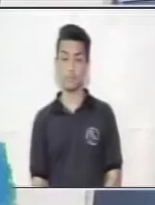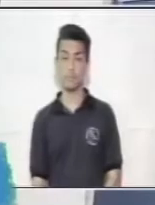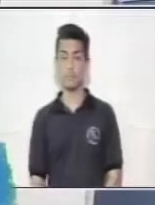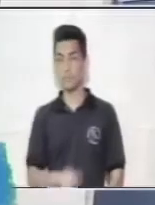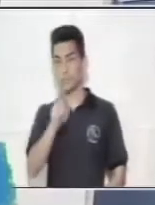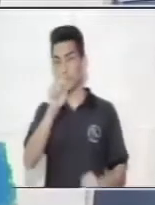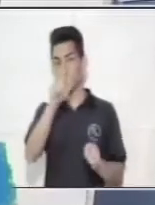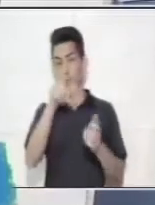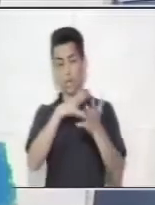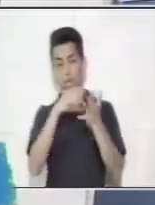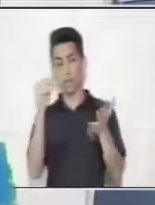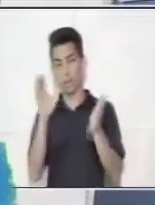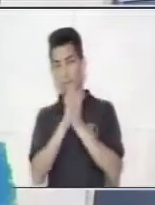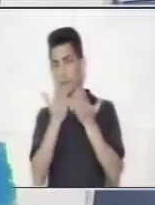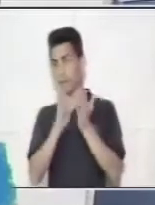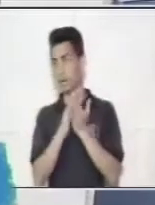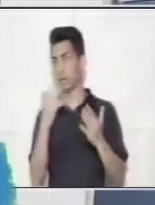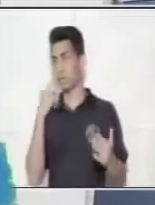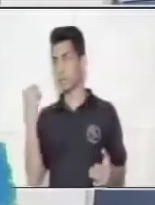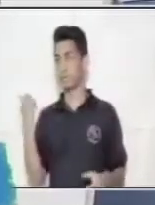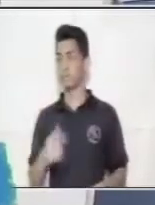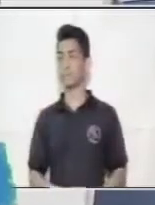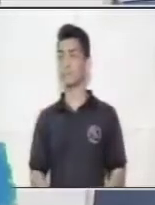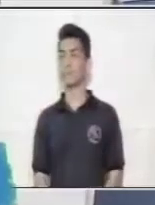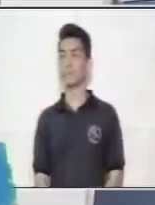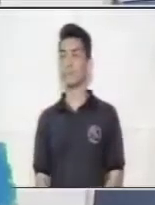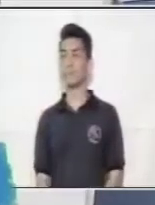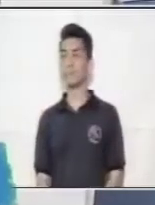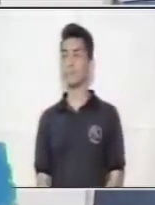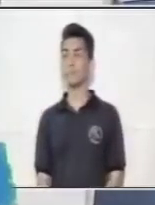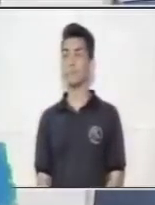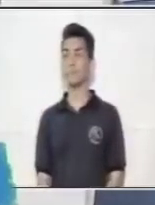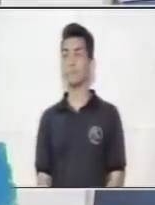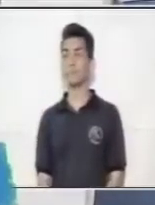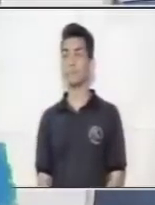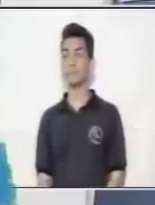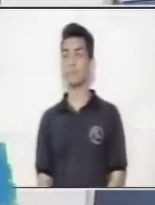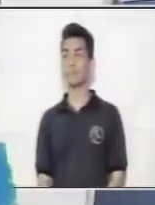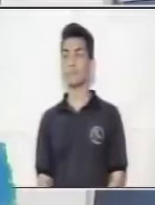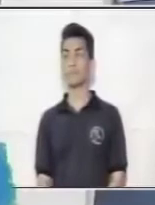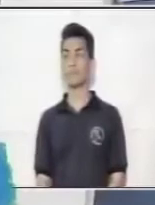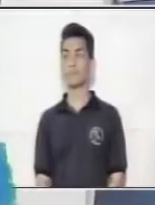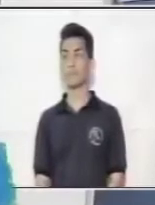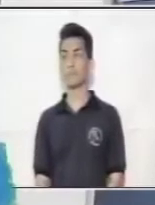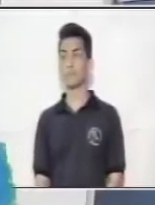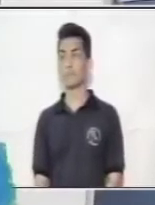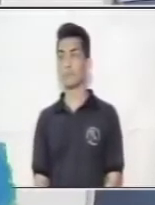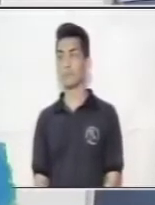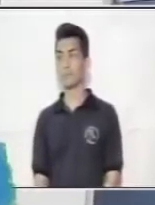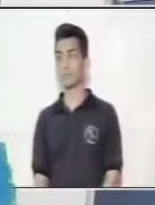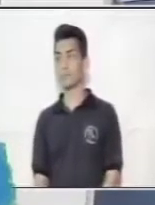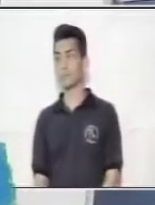Vamos a ver si también nos da el espacio acá. Y reían plenamente.